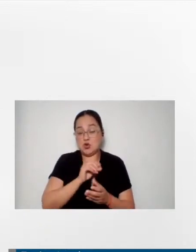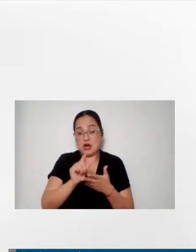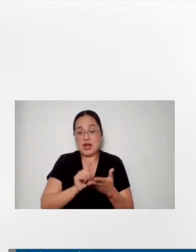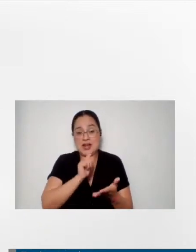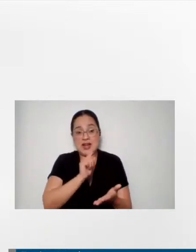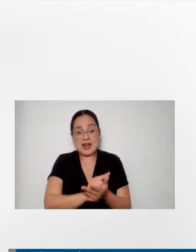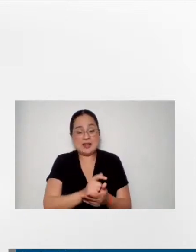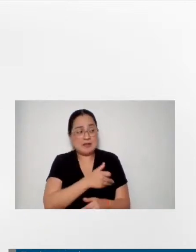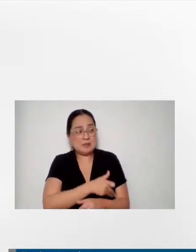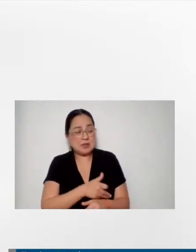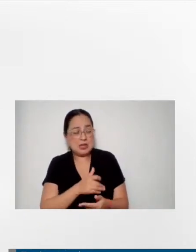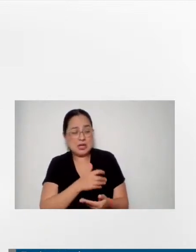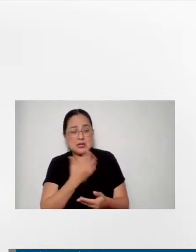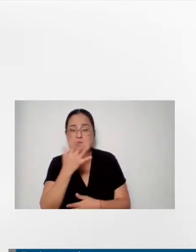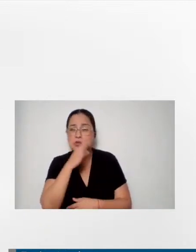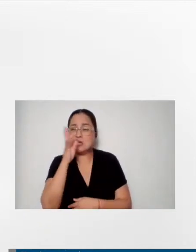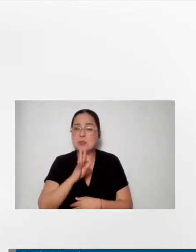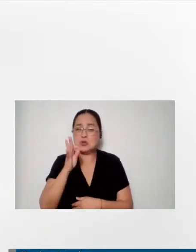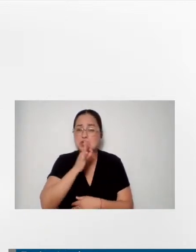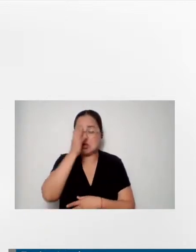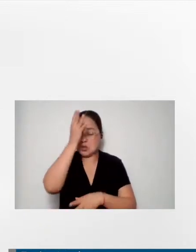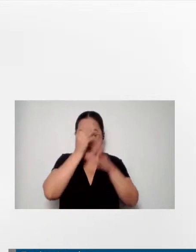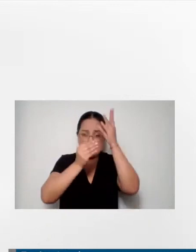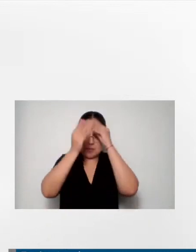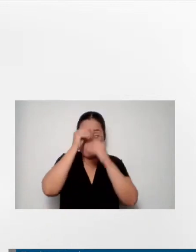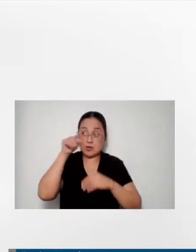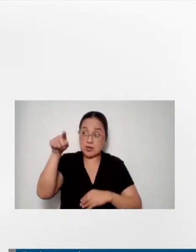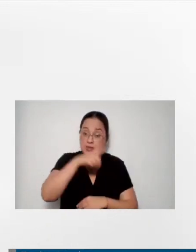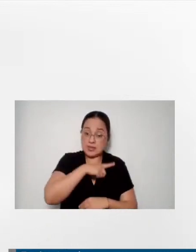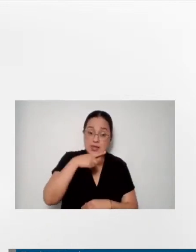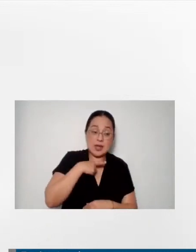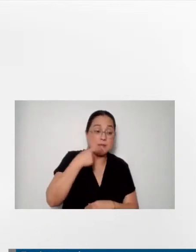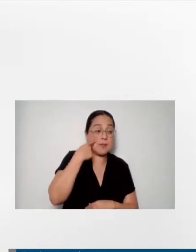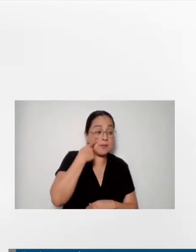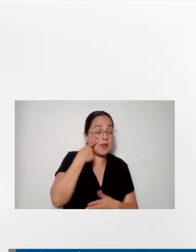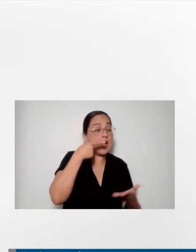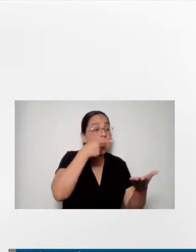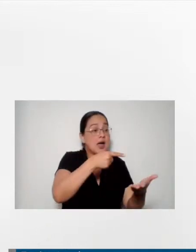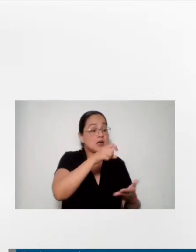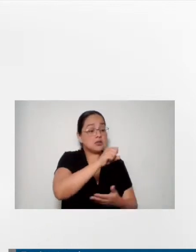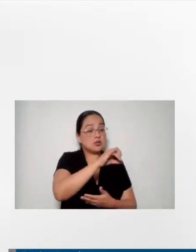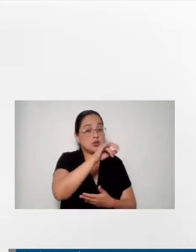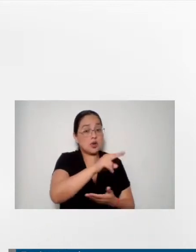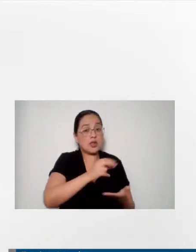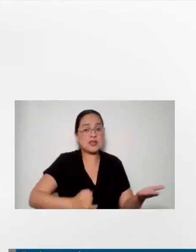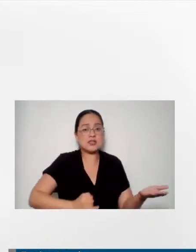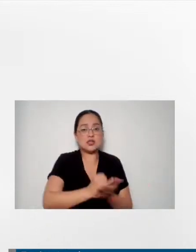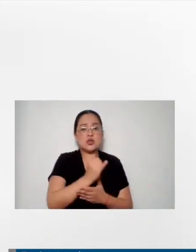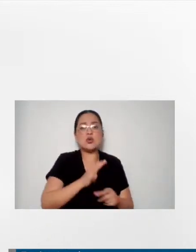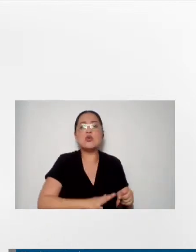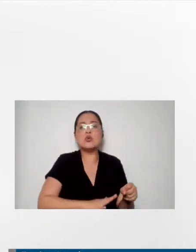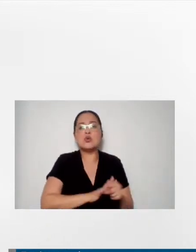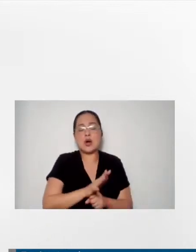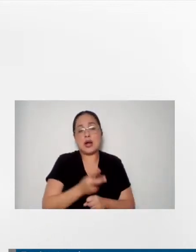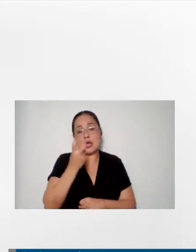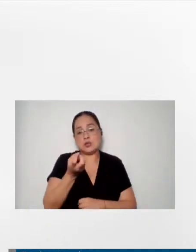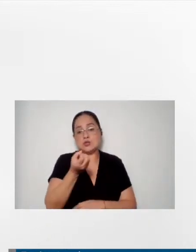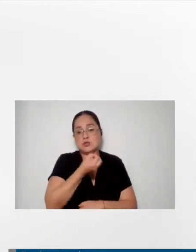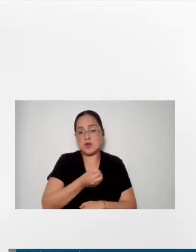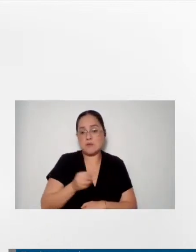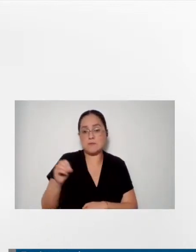de familia. Tienen que acercarse a la jurisprudencia y conocer la jurisprudencia porque la jurisprudencia es obligatoria, ¿no? Entonces,